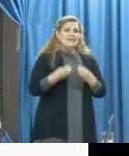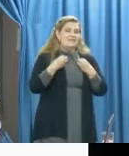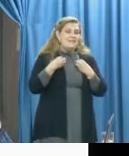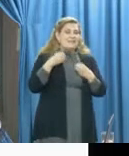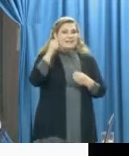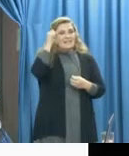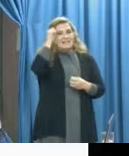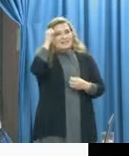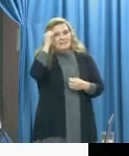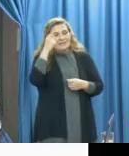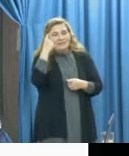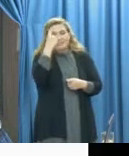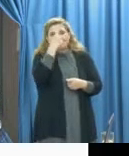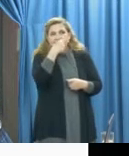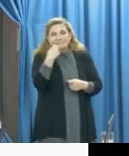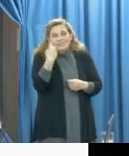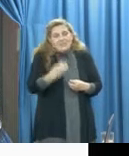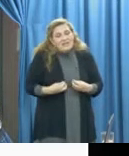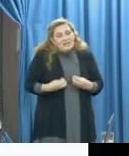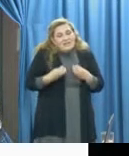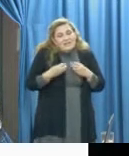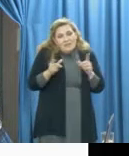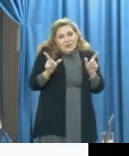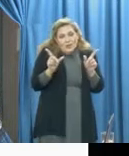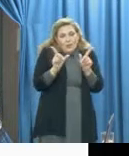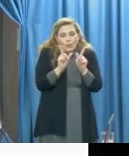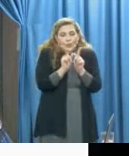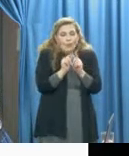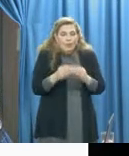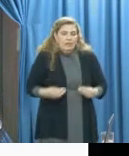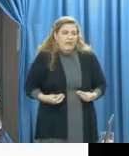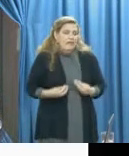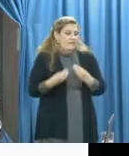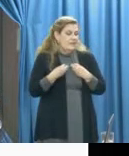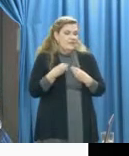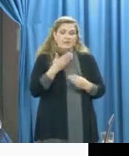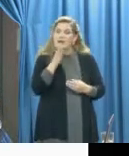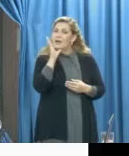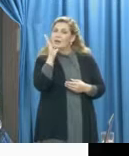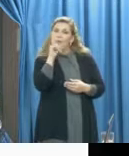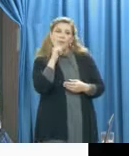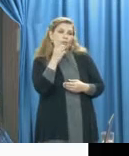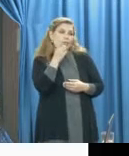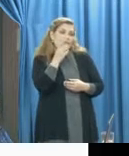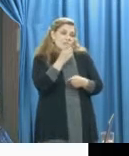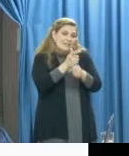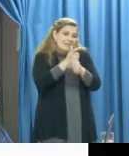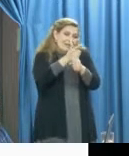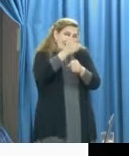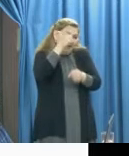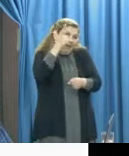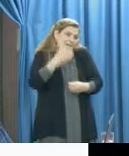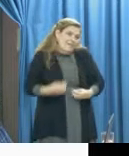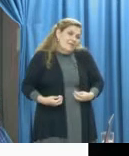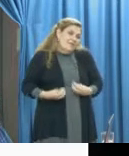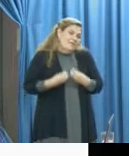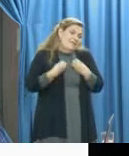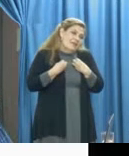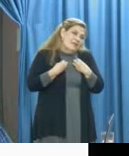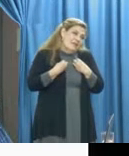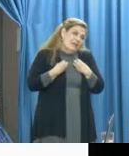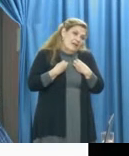veces viven horas, días, o sea, no podemos comparar la gravedad donde va la vida de por